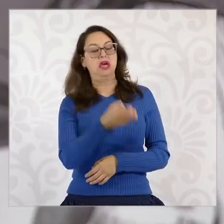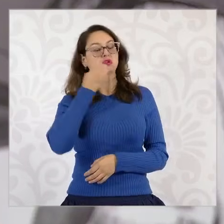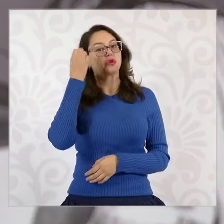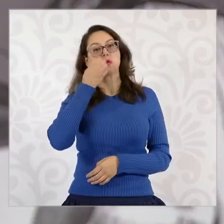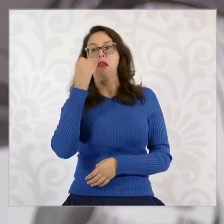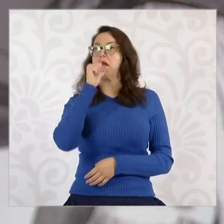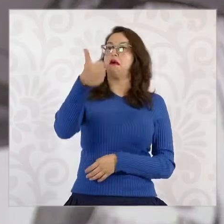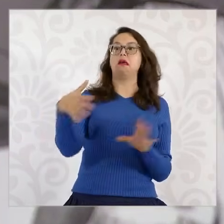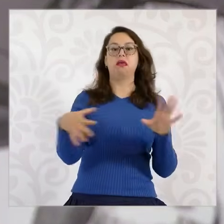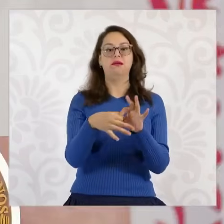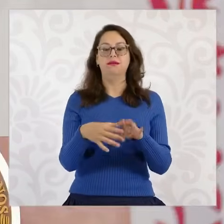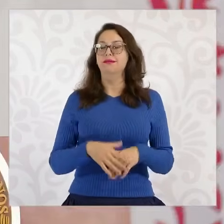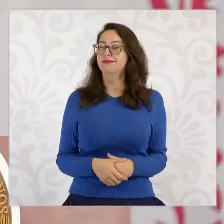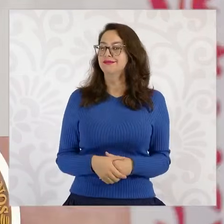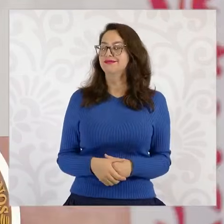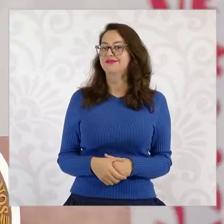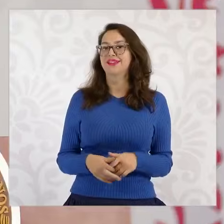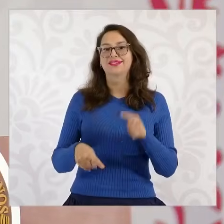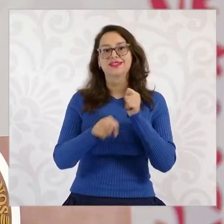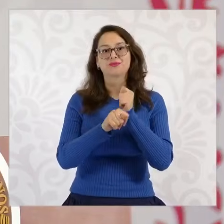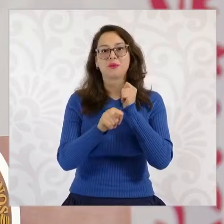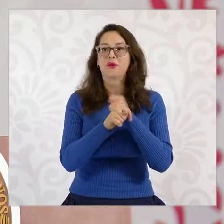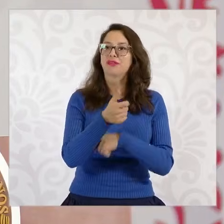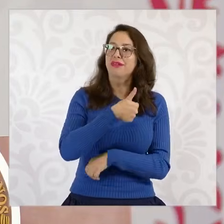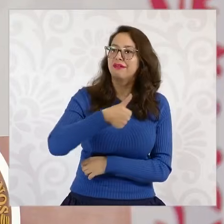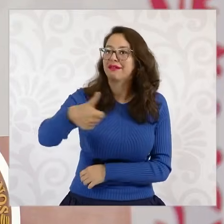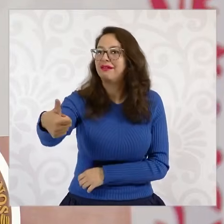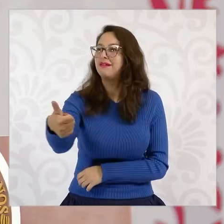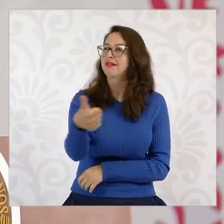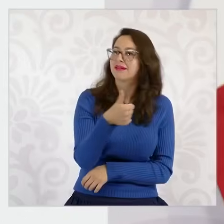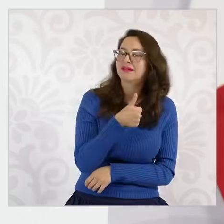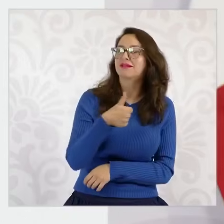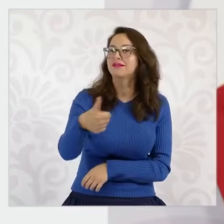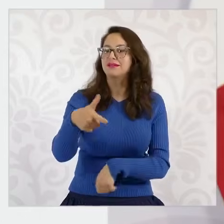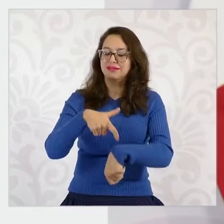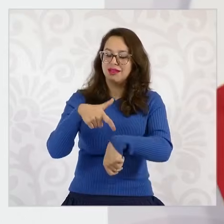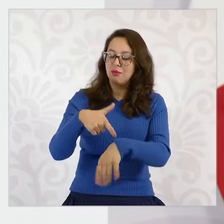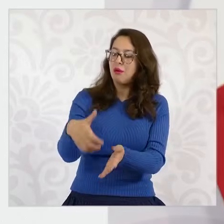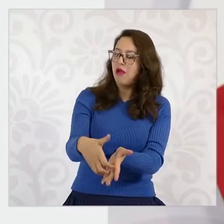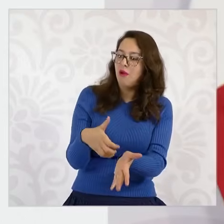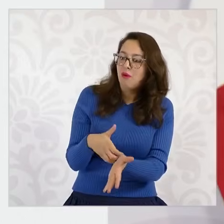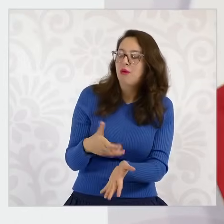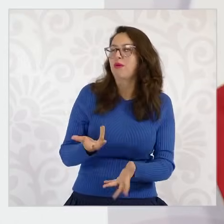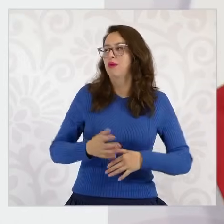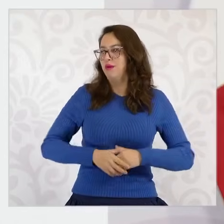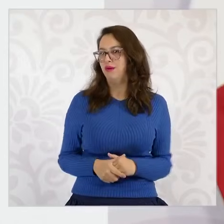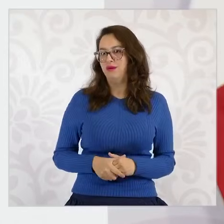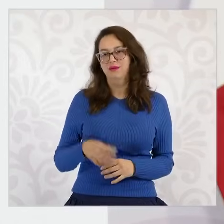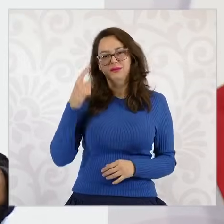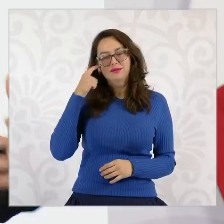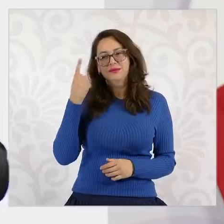Bueno, la moto le ayuda a poder llegar en menos tiempo a la escuela.